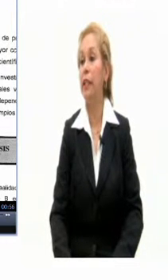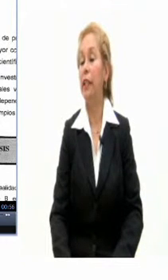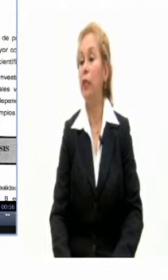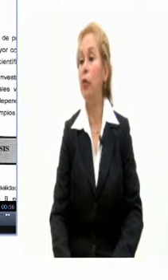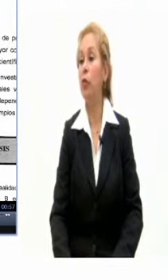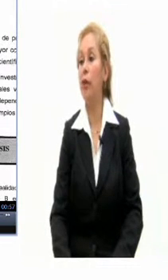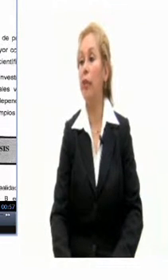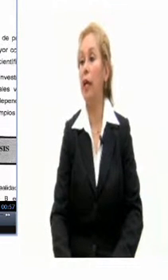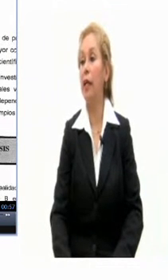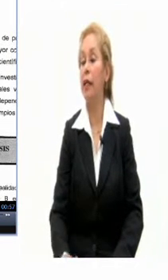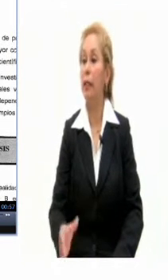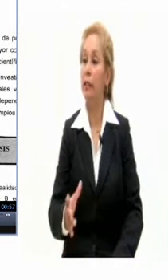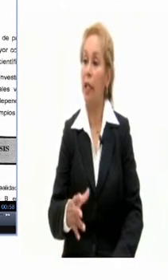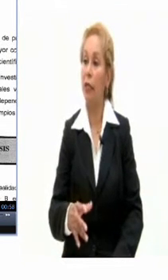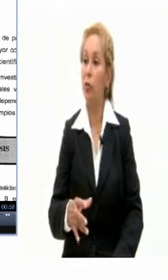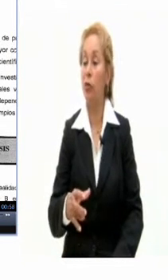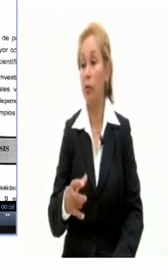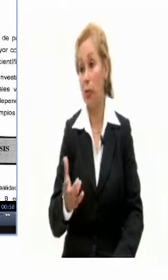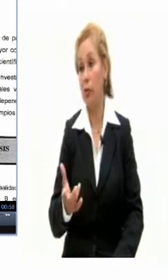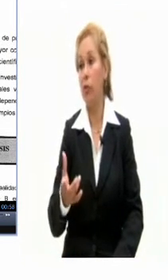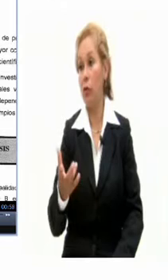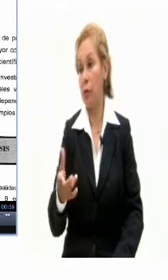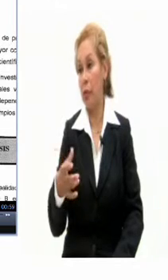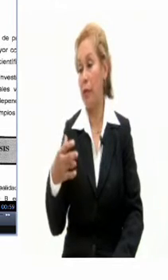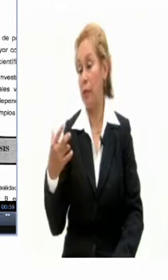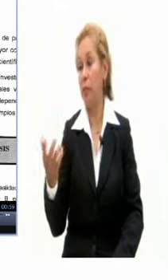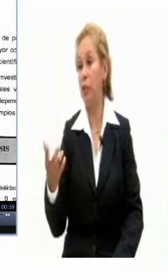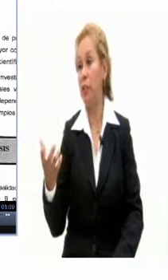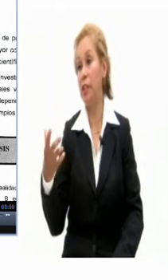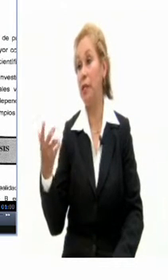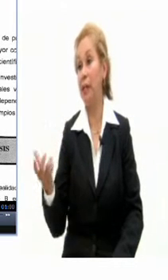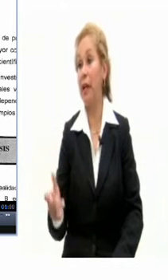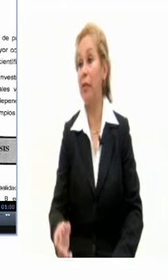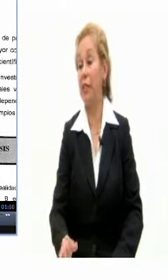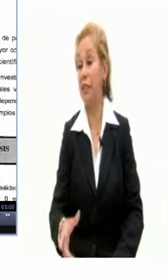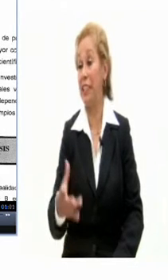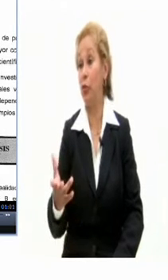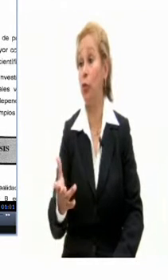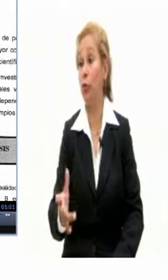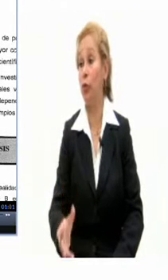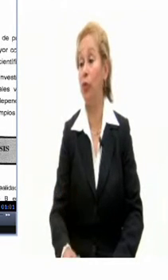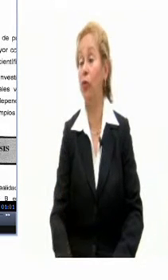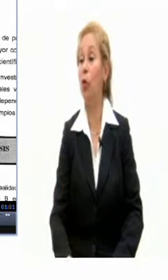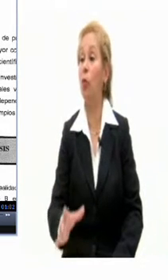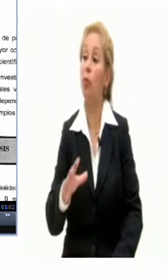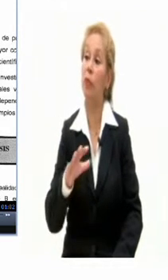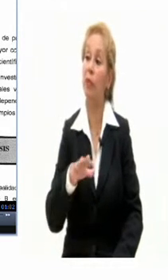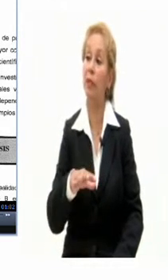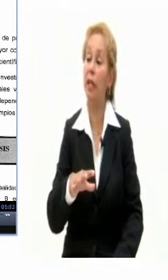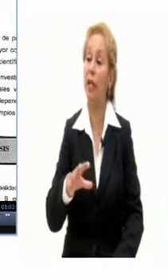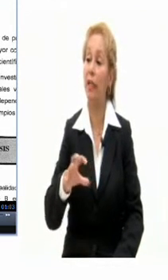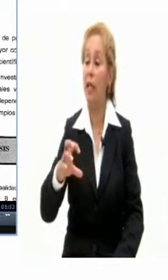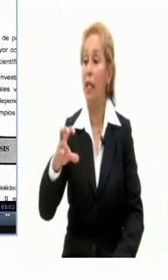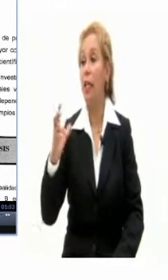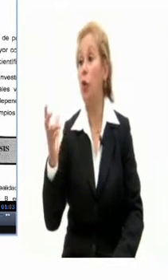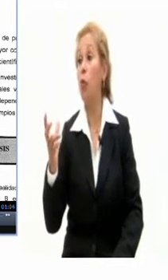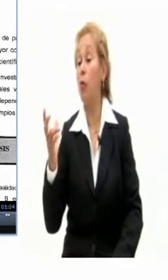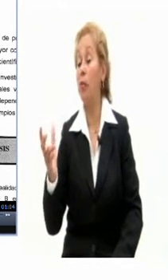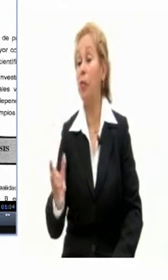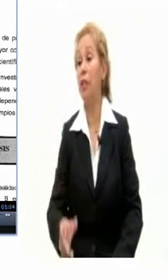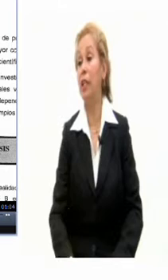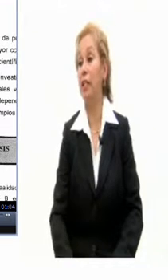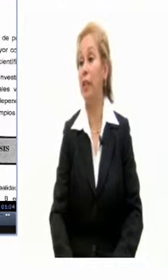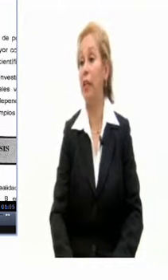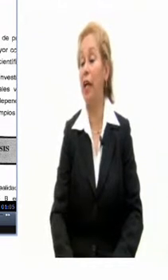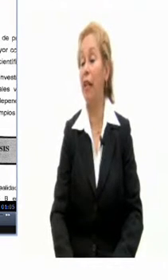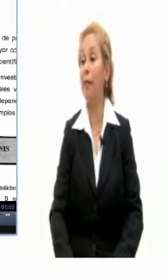hipótesis, teniendo en cuenta tanto las hipótesis y variables de estudio, ¿no? ¿Cómo lo vamos a plantear y